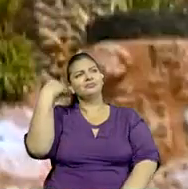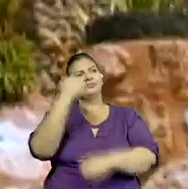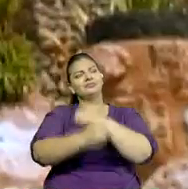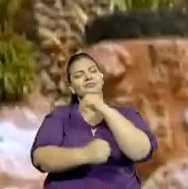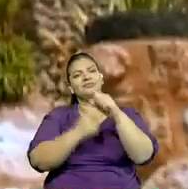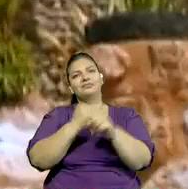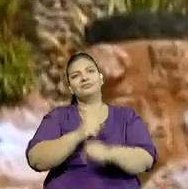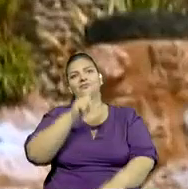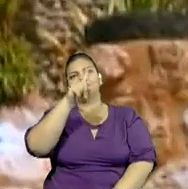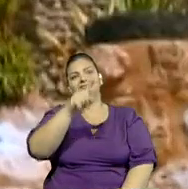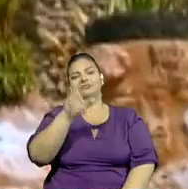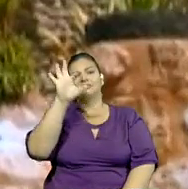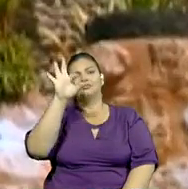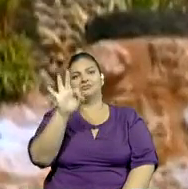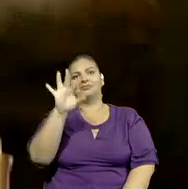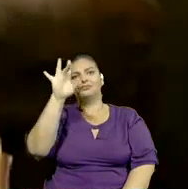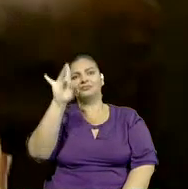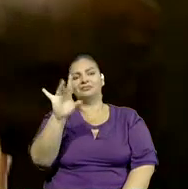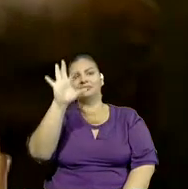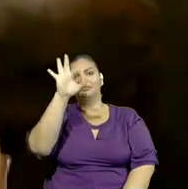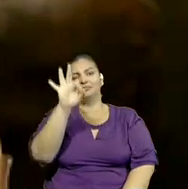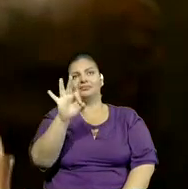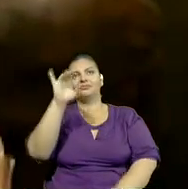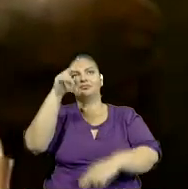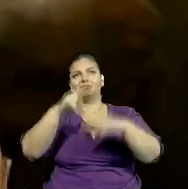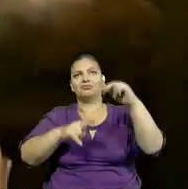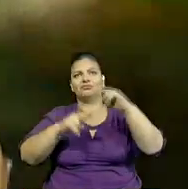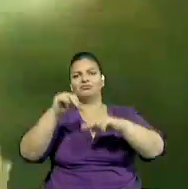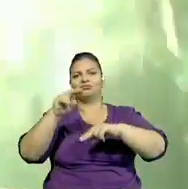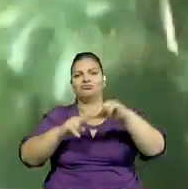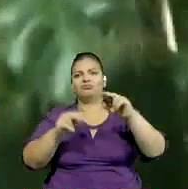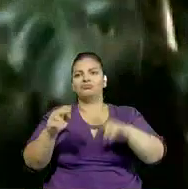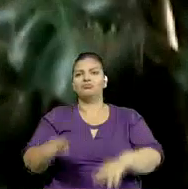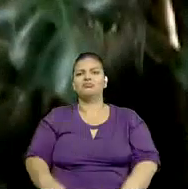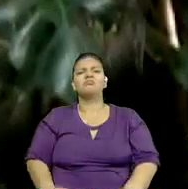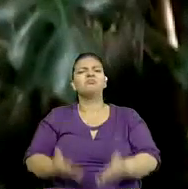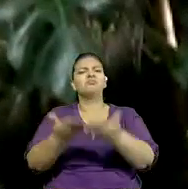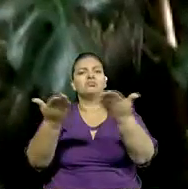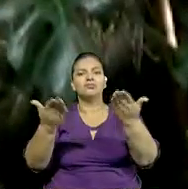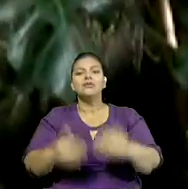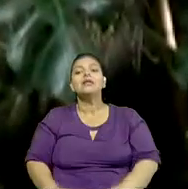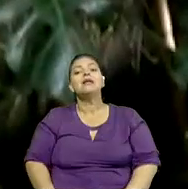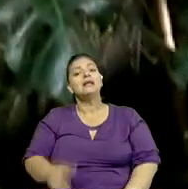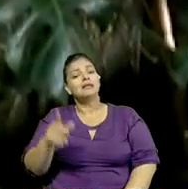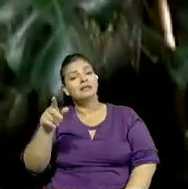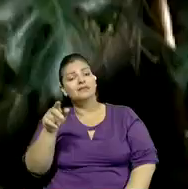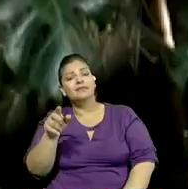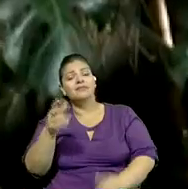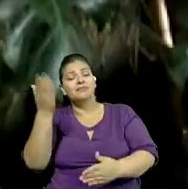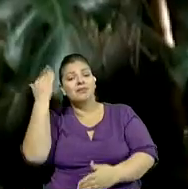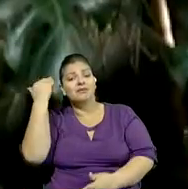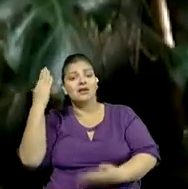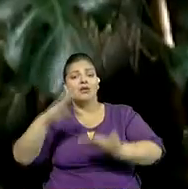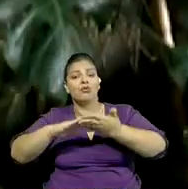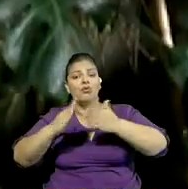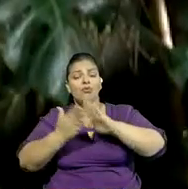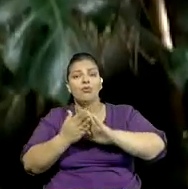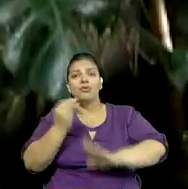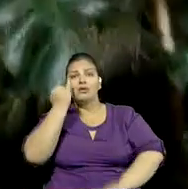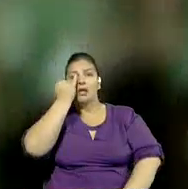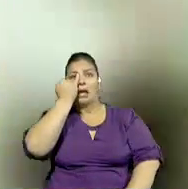de los pueblos de equinocciales y de los indígenas Lulumbamba. El director decidió mantener unas chozas